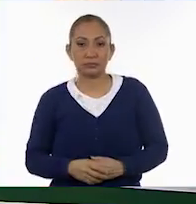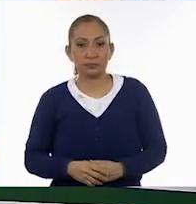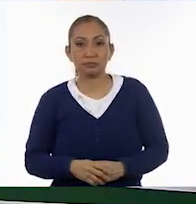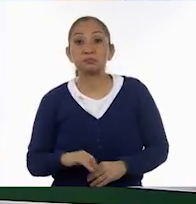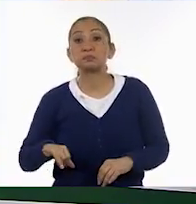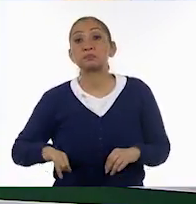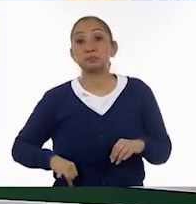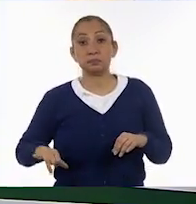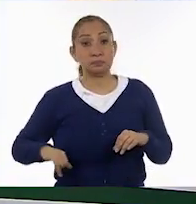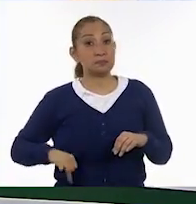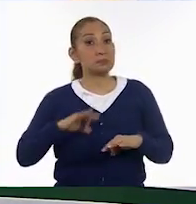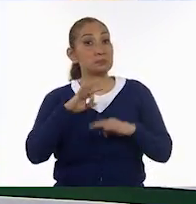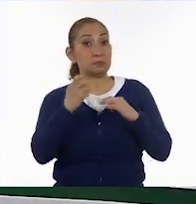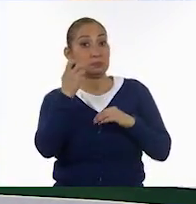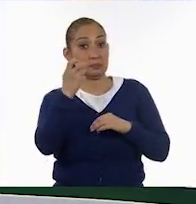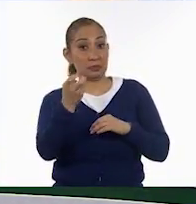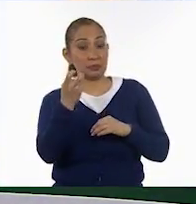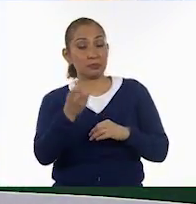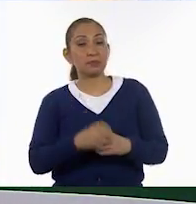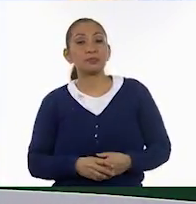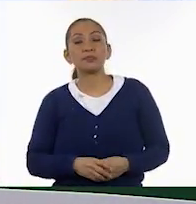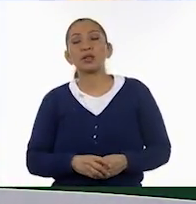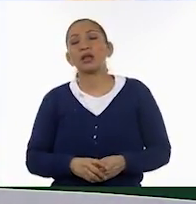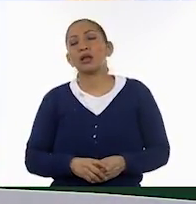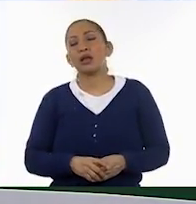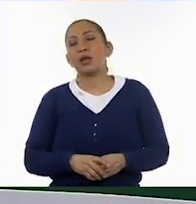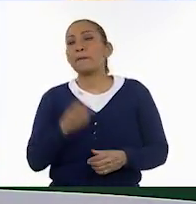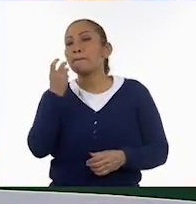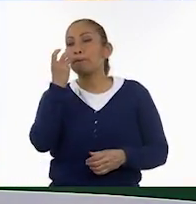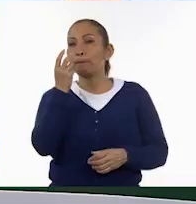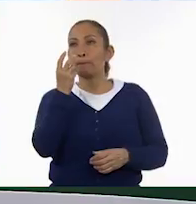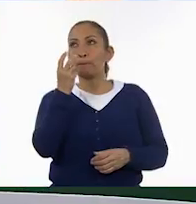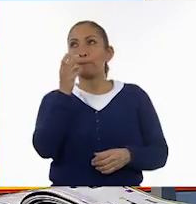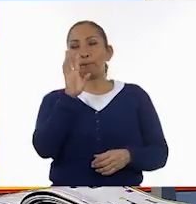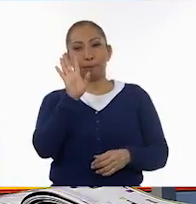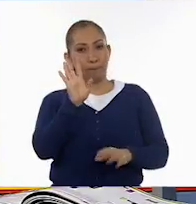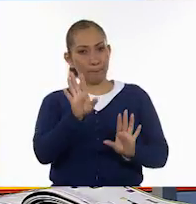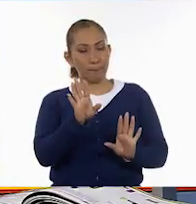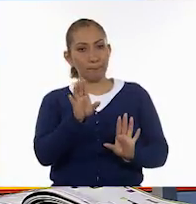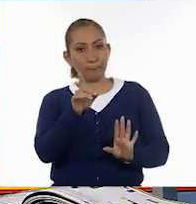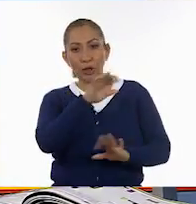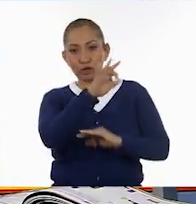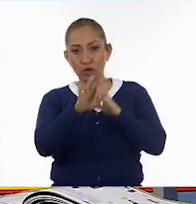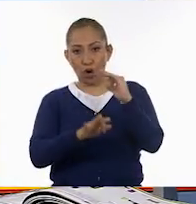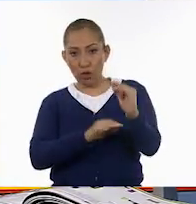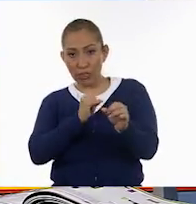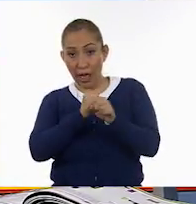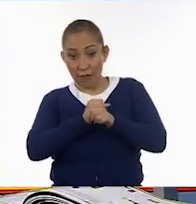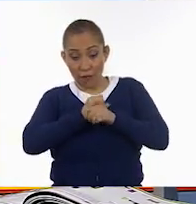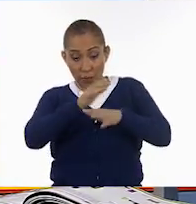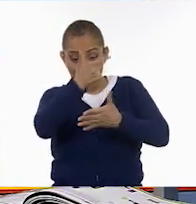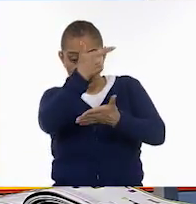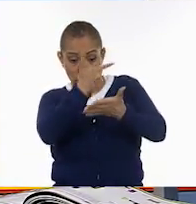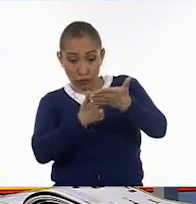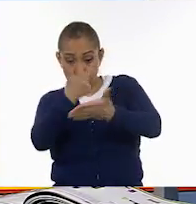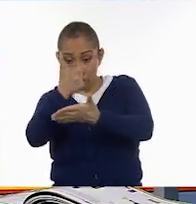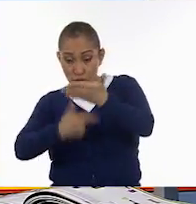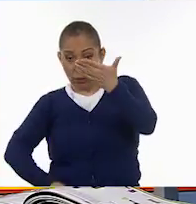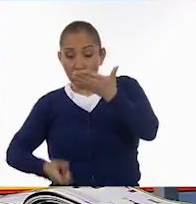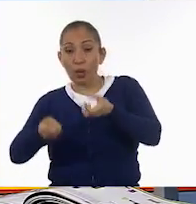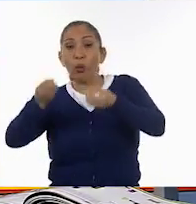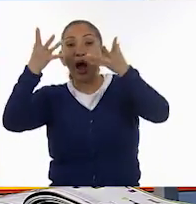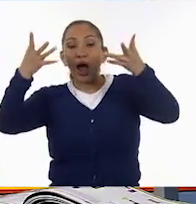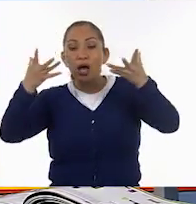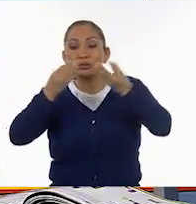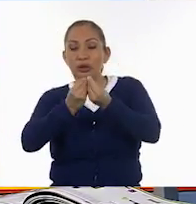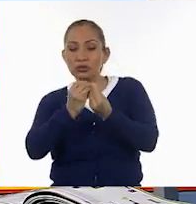Muy interesante todo esto y precisamente pues todos estos datos estadísticos nos van a ayudar